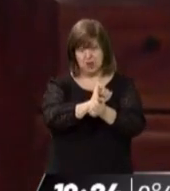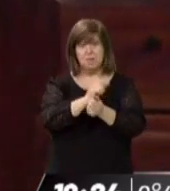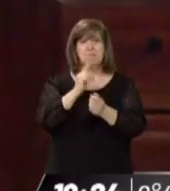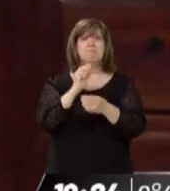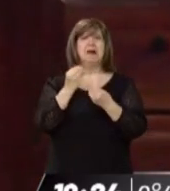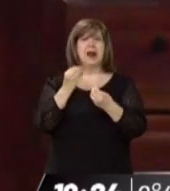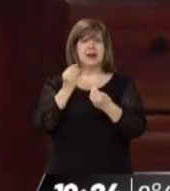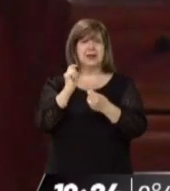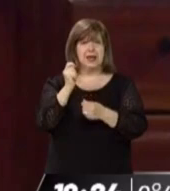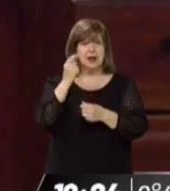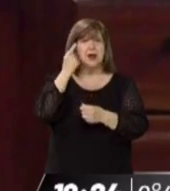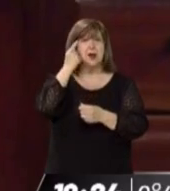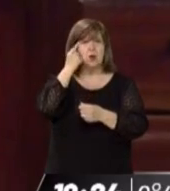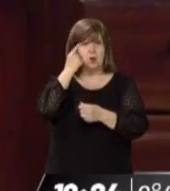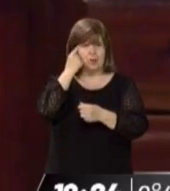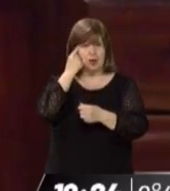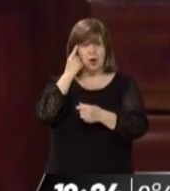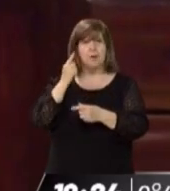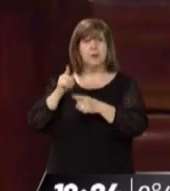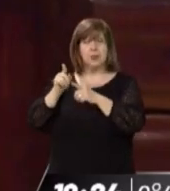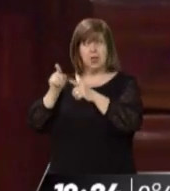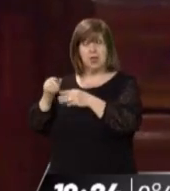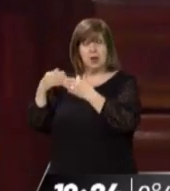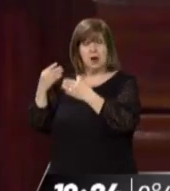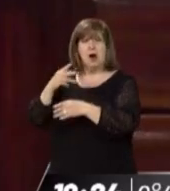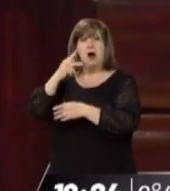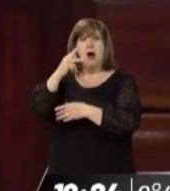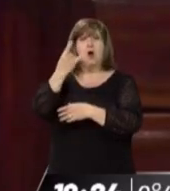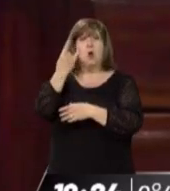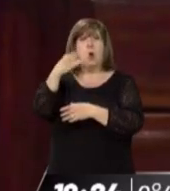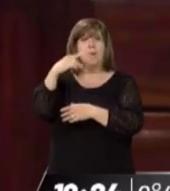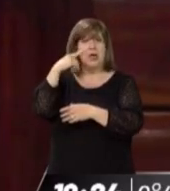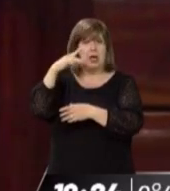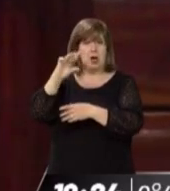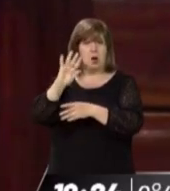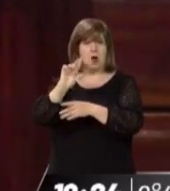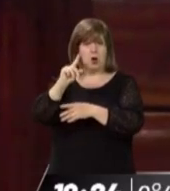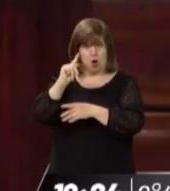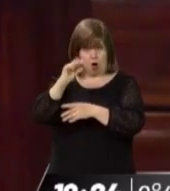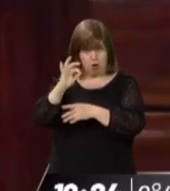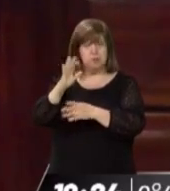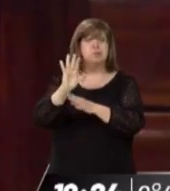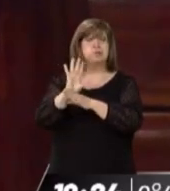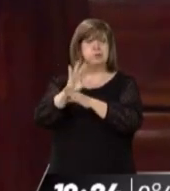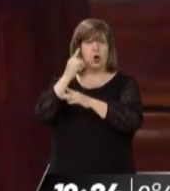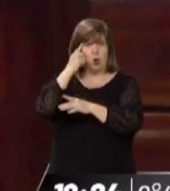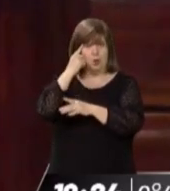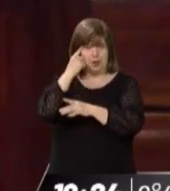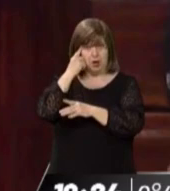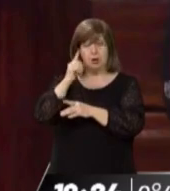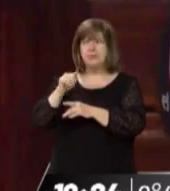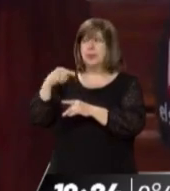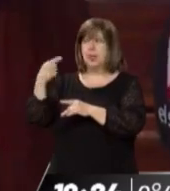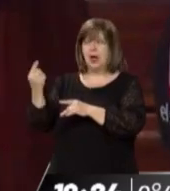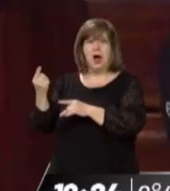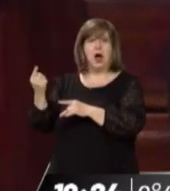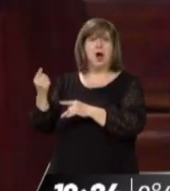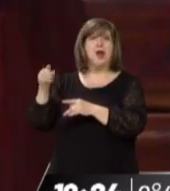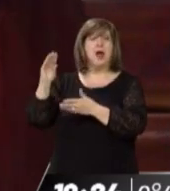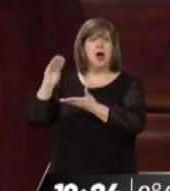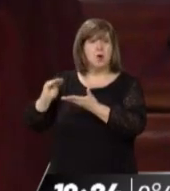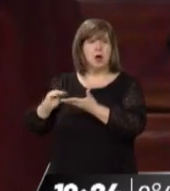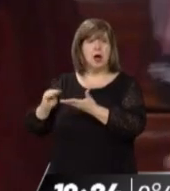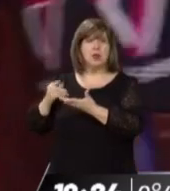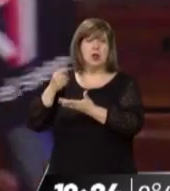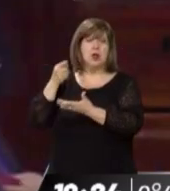la defensa de cosaca cumico a quienes ha tratado de mentirosos a los chicos que asistían al prólogo Buenas noches